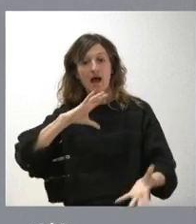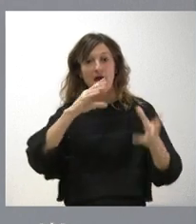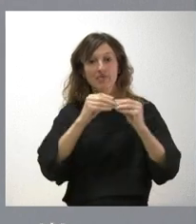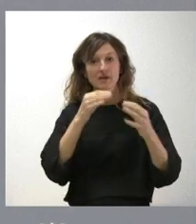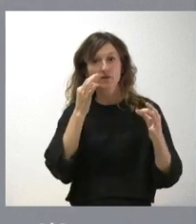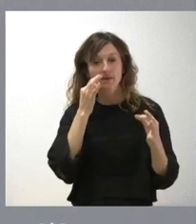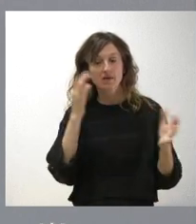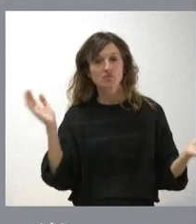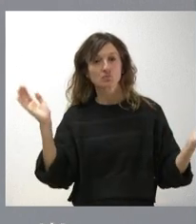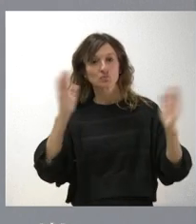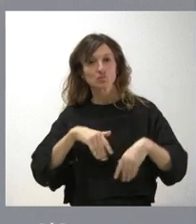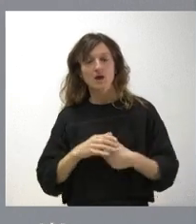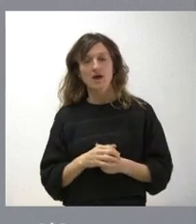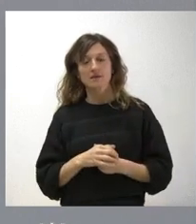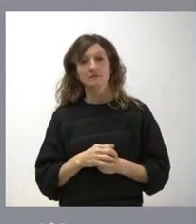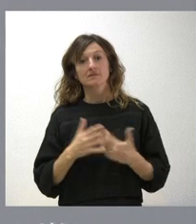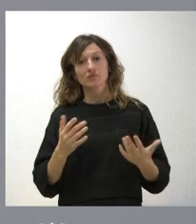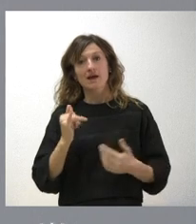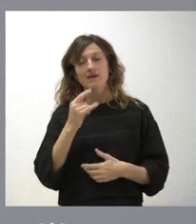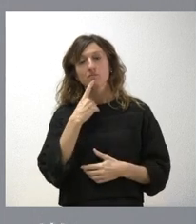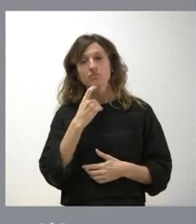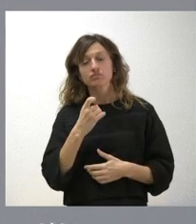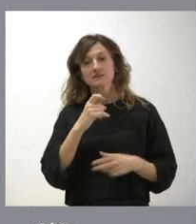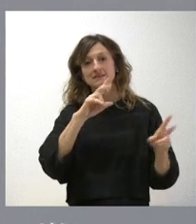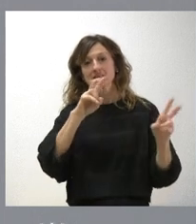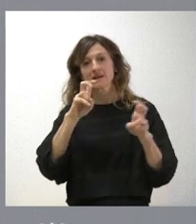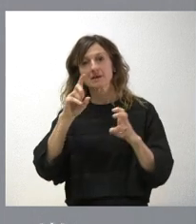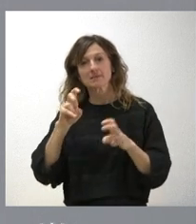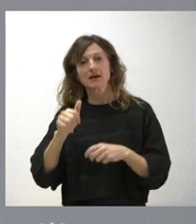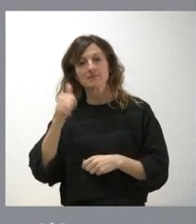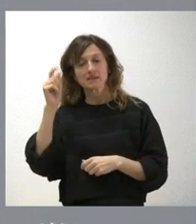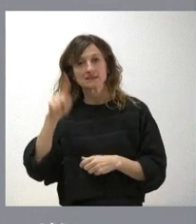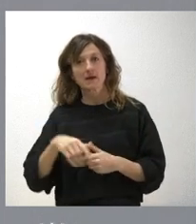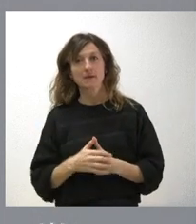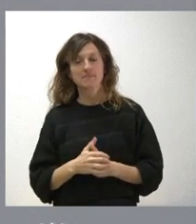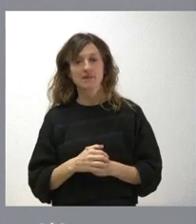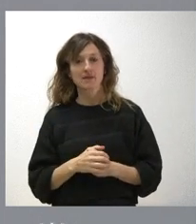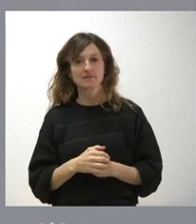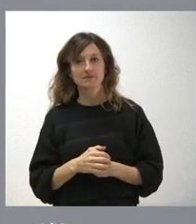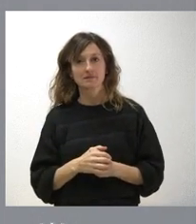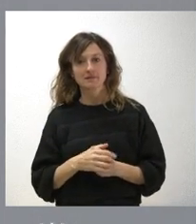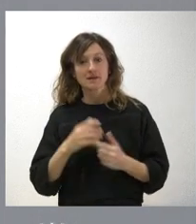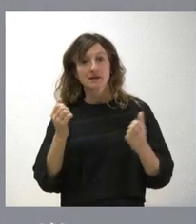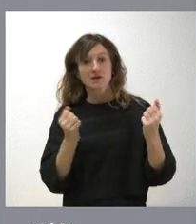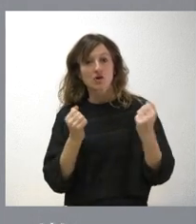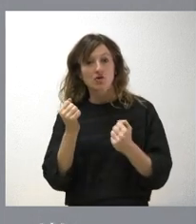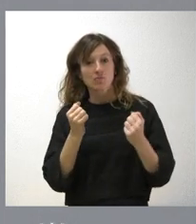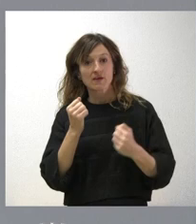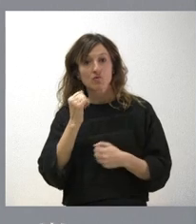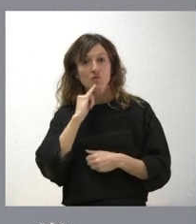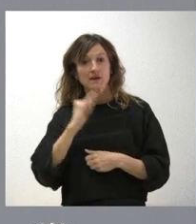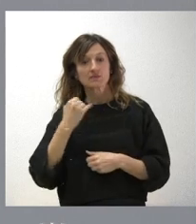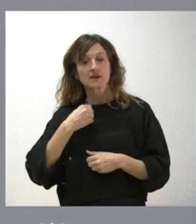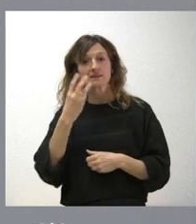realidad y por tanto con dificultades nos ha pasado con más temas tengan ustedes en cuenta que lo dijimos con el vehículo eléctrico conectado y vamos ya por la tercera